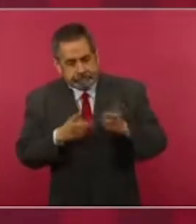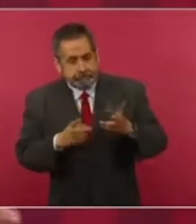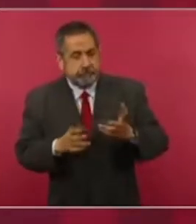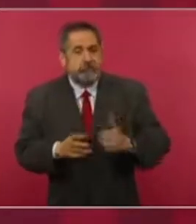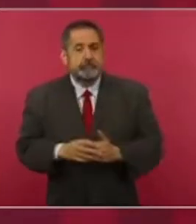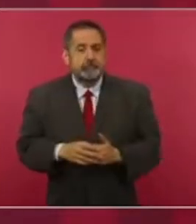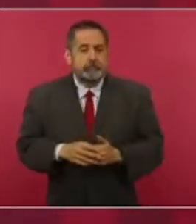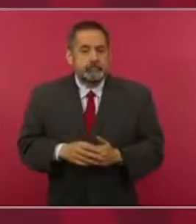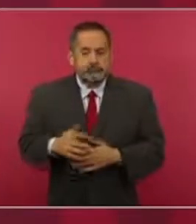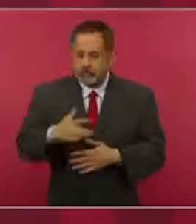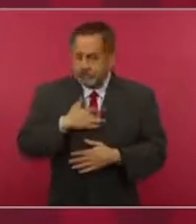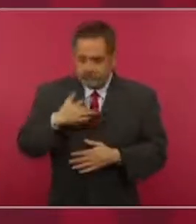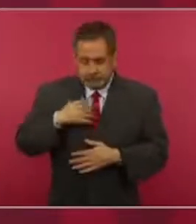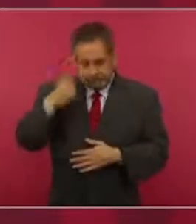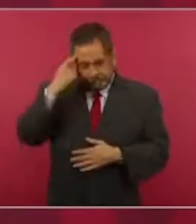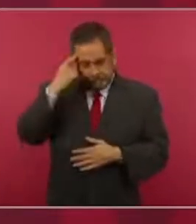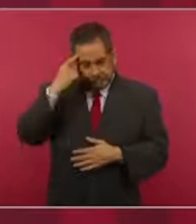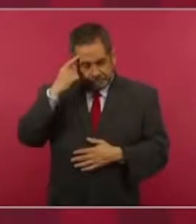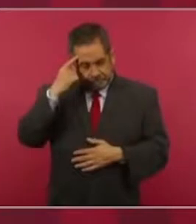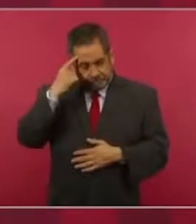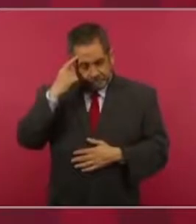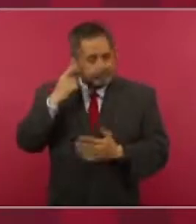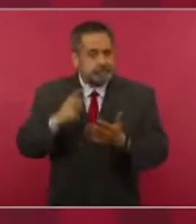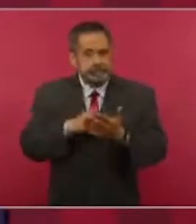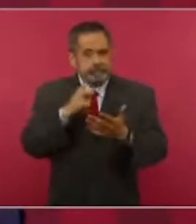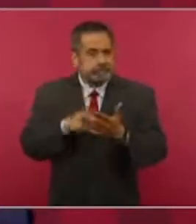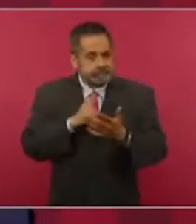pues estoy constantemente